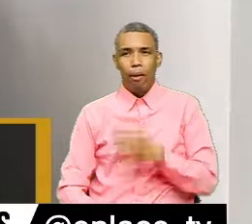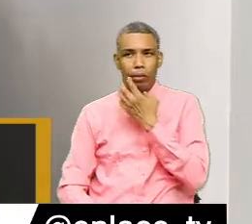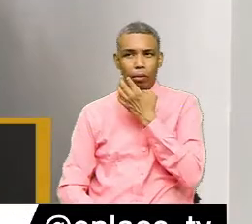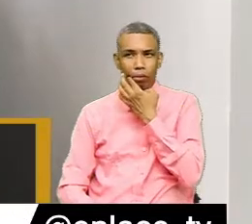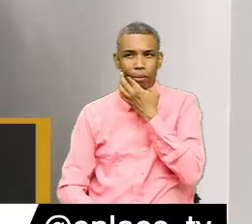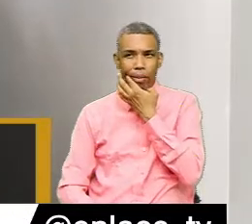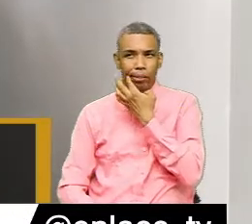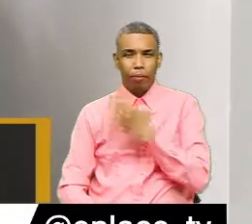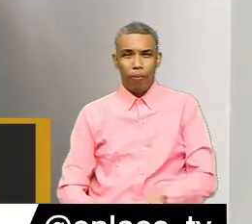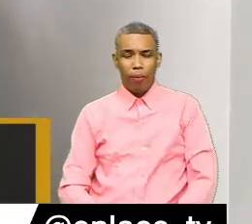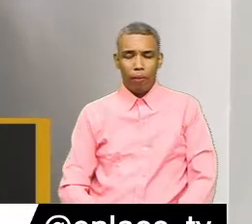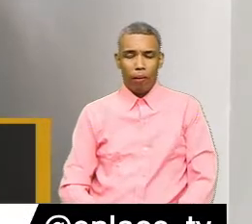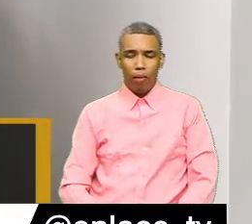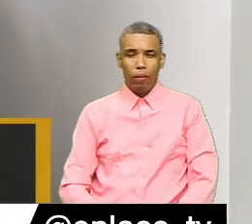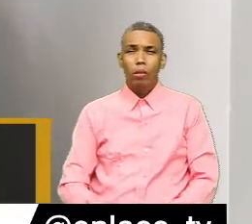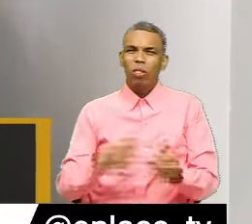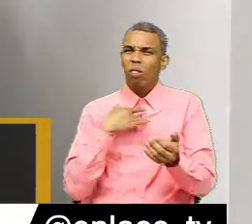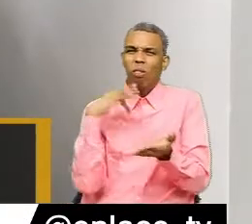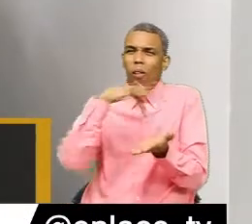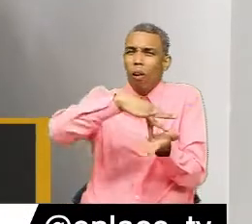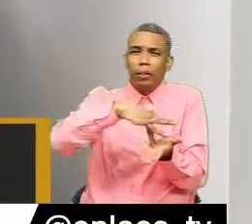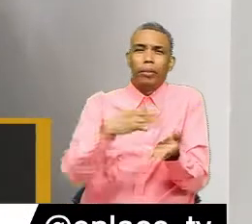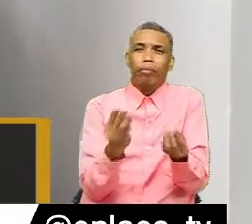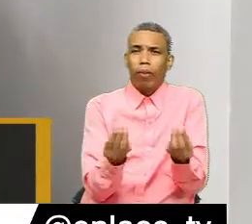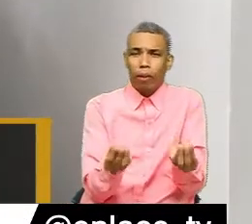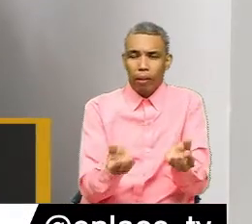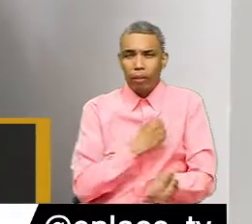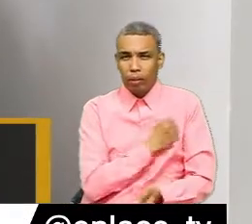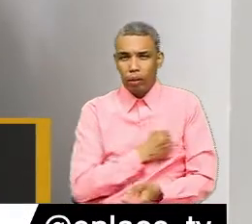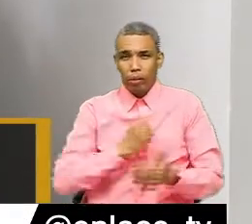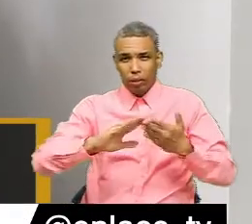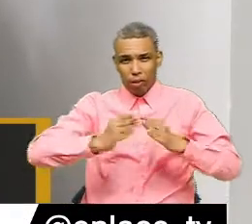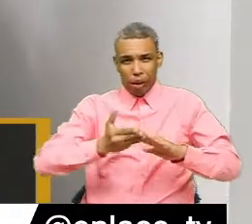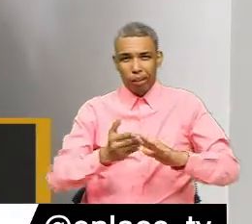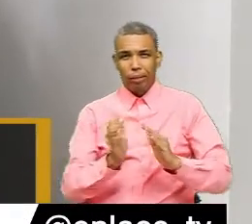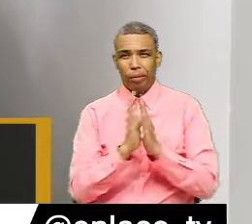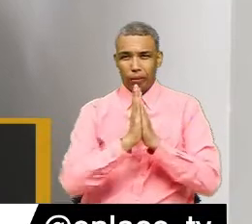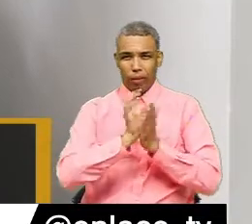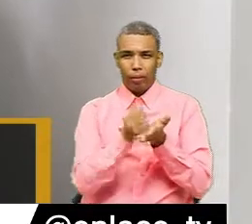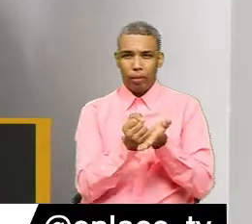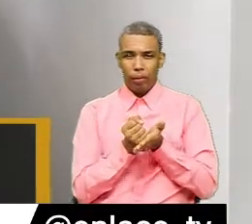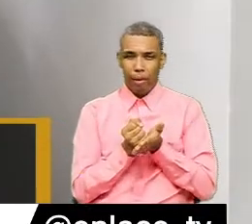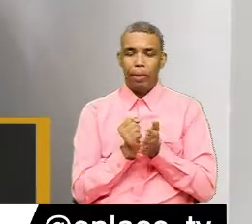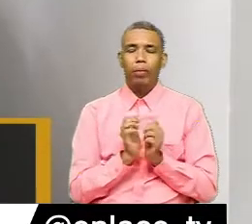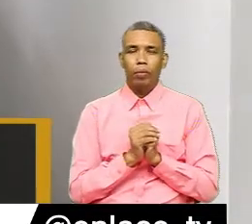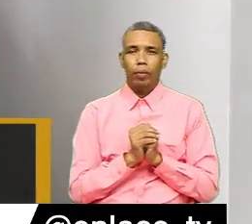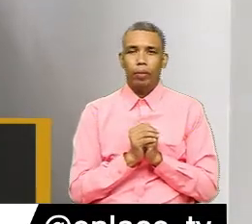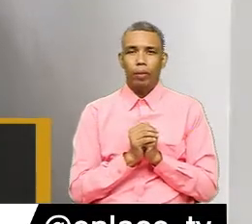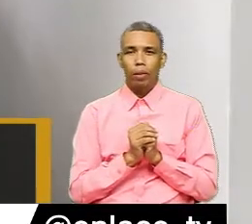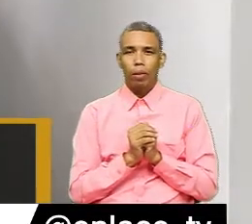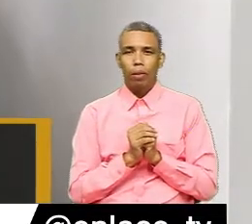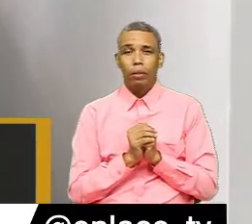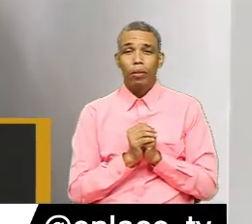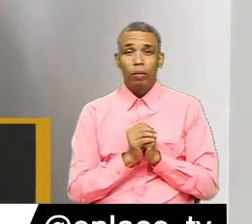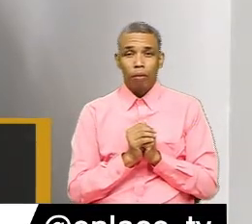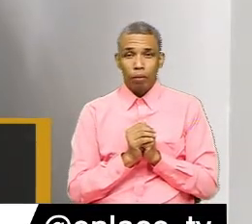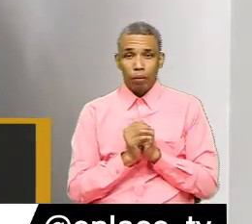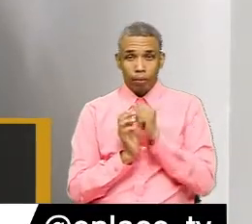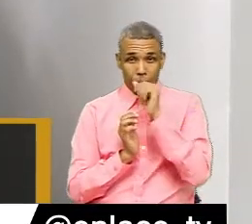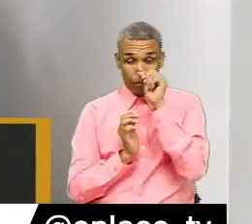entere que la EPS ha tenido mucha negligencia con mi hijo. Hace mi